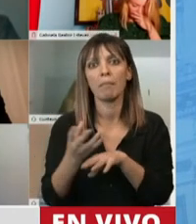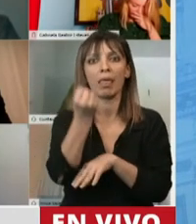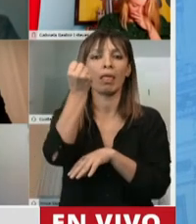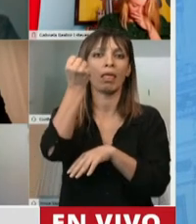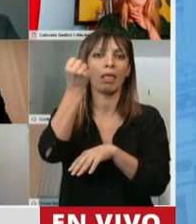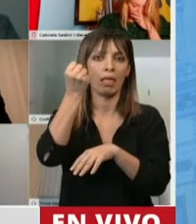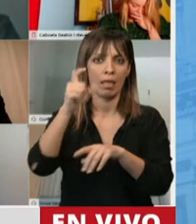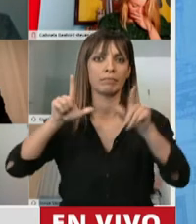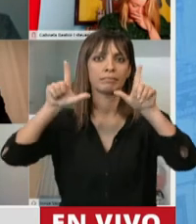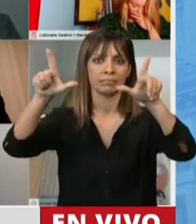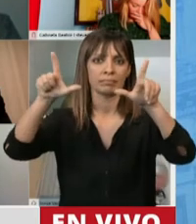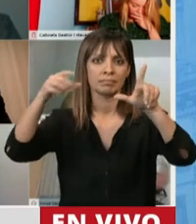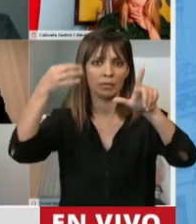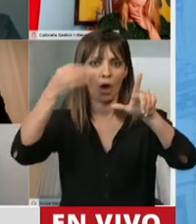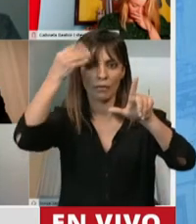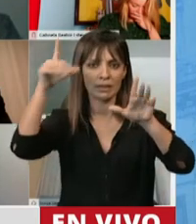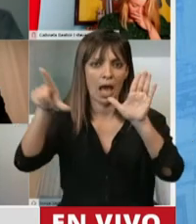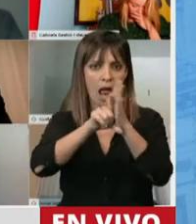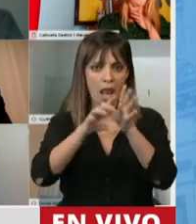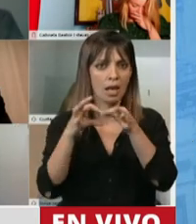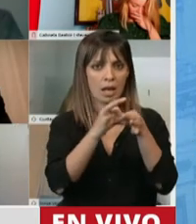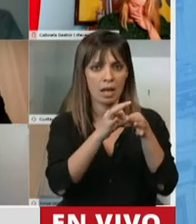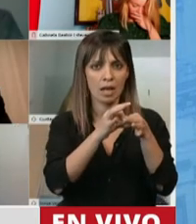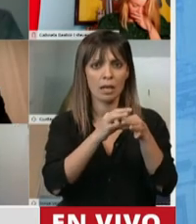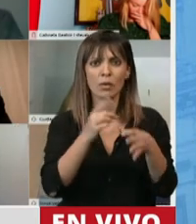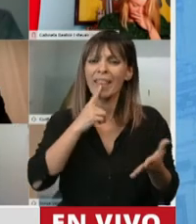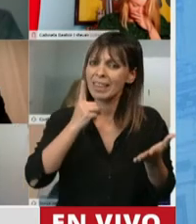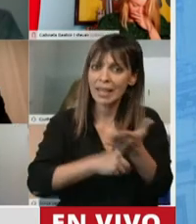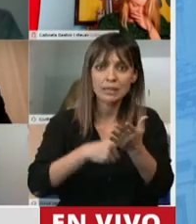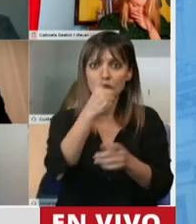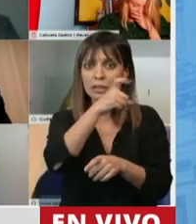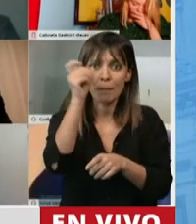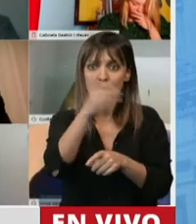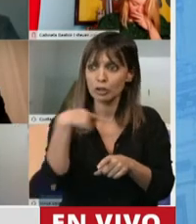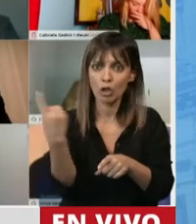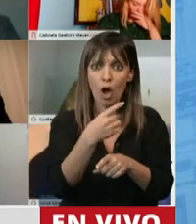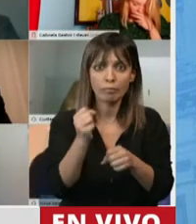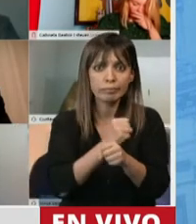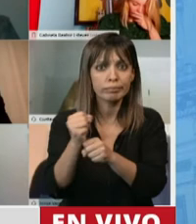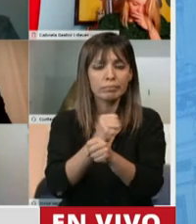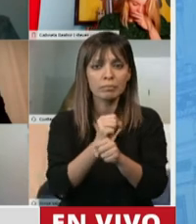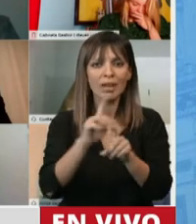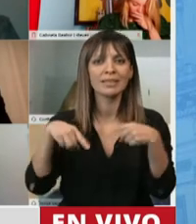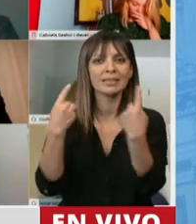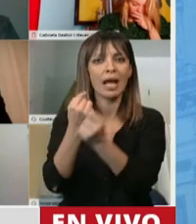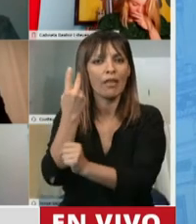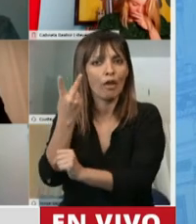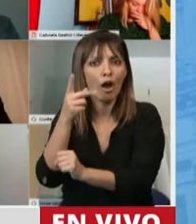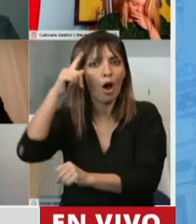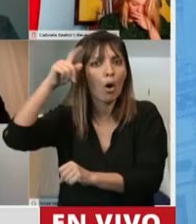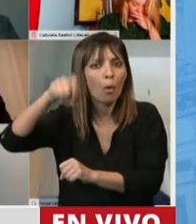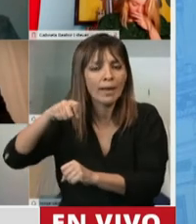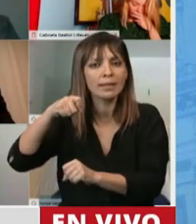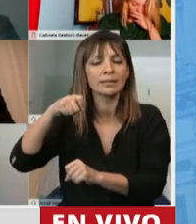recientemente su personería gremial, en un fallo unánime de la Sala 2 con decisión de los jueces